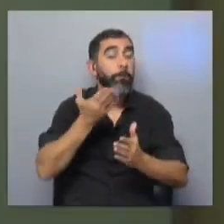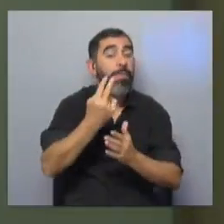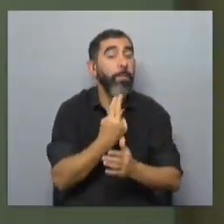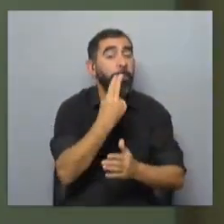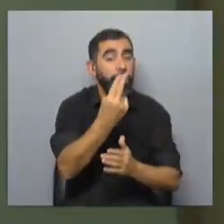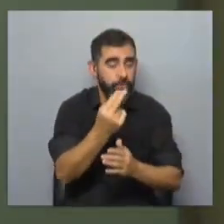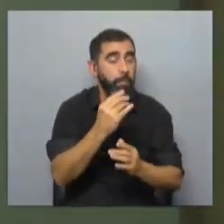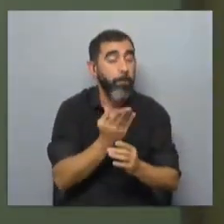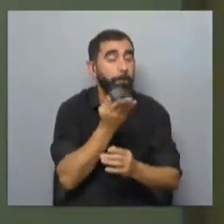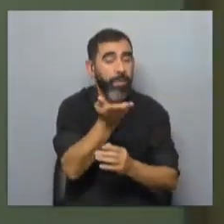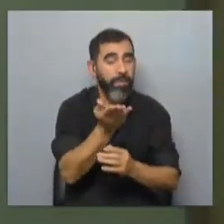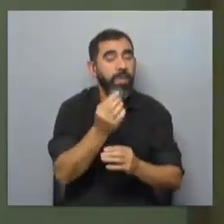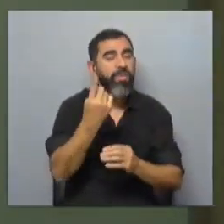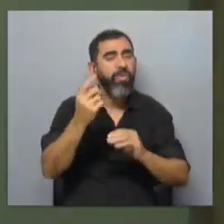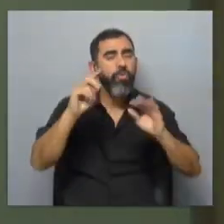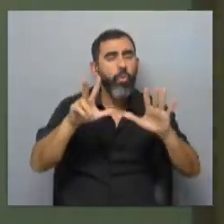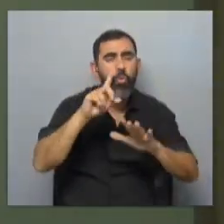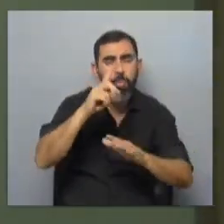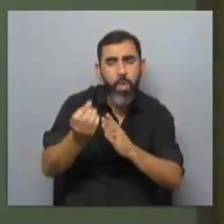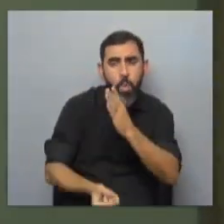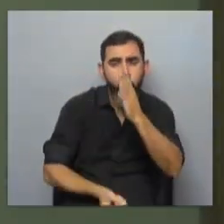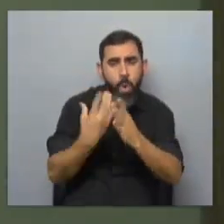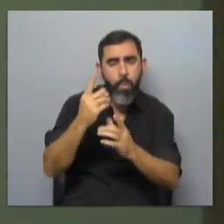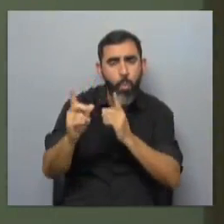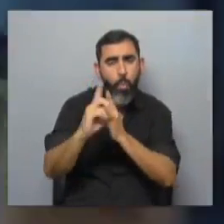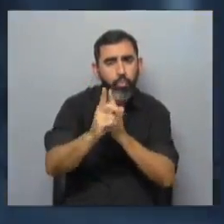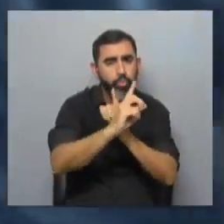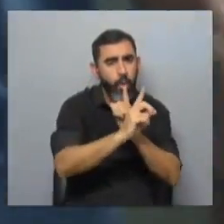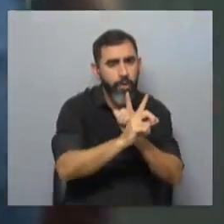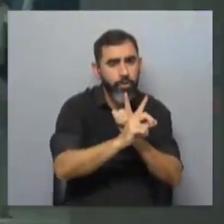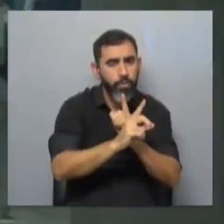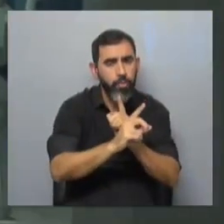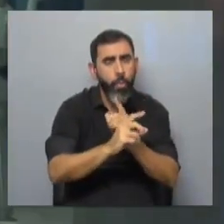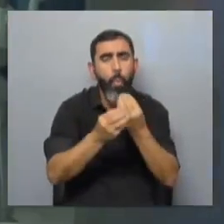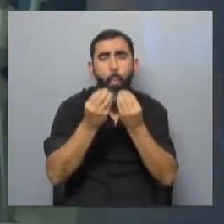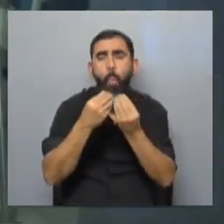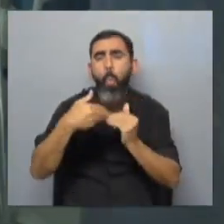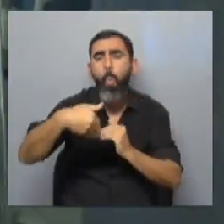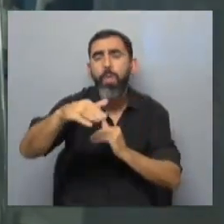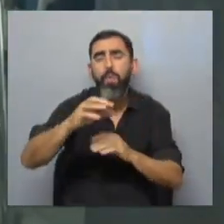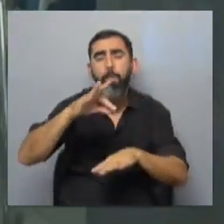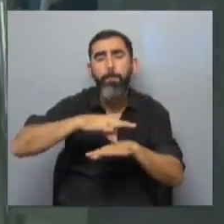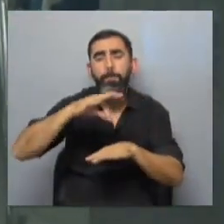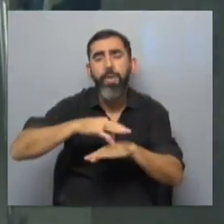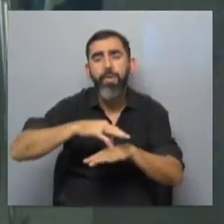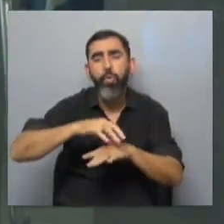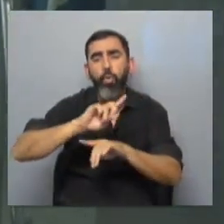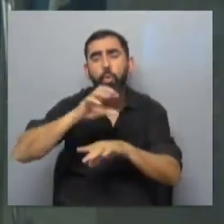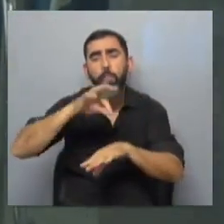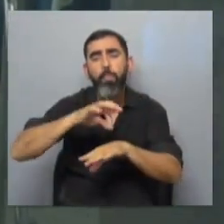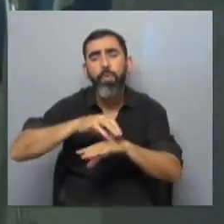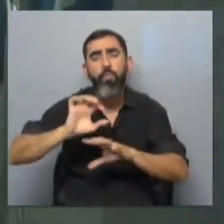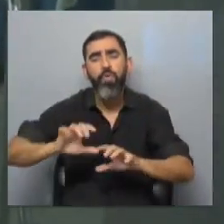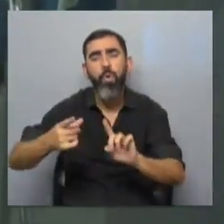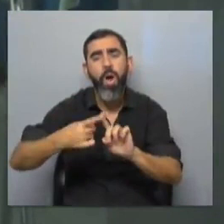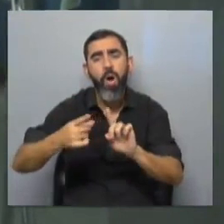de los mismos. Dijo que había 18.000 usuarios nuevos en esta mutualista. ¿Cuándo se van a incorporar todos los trabajadores médicos y los funcionarios que se habían